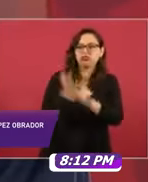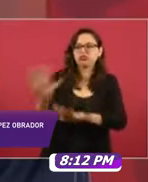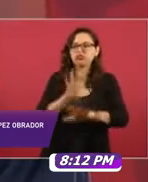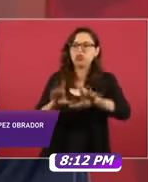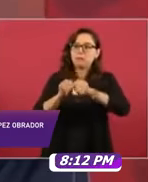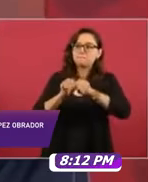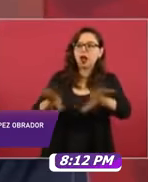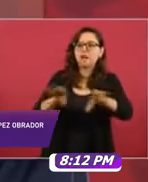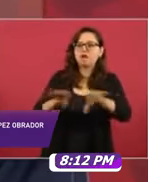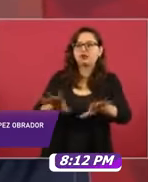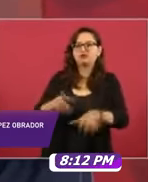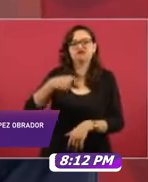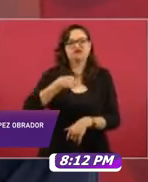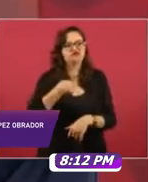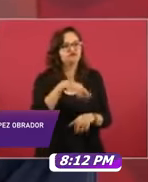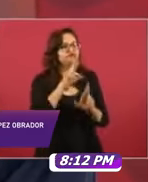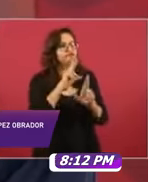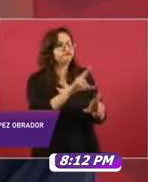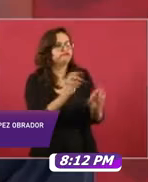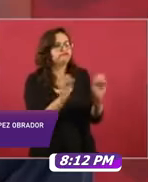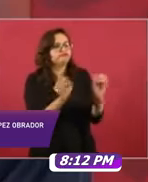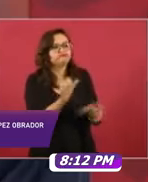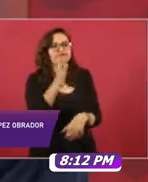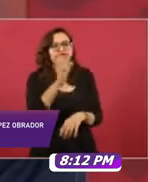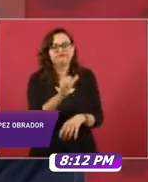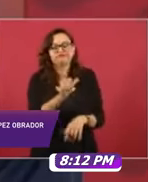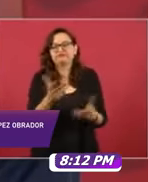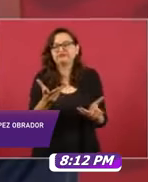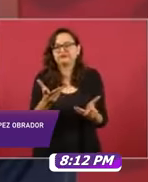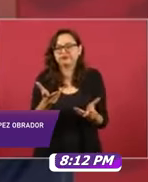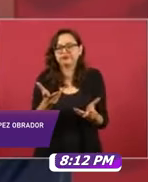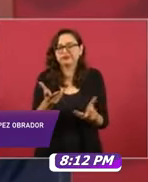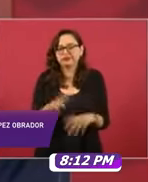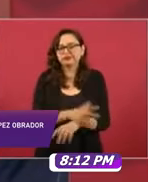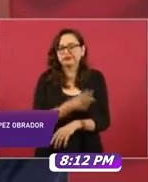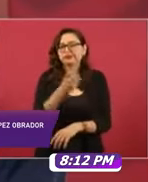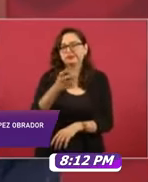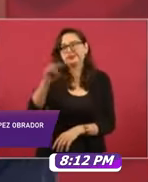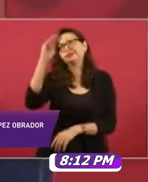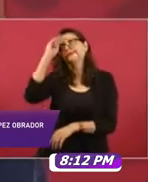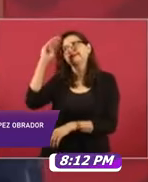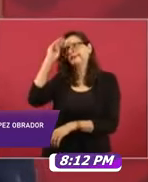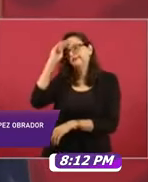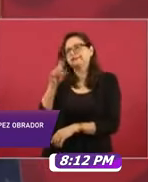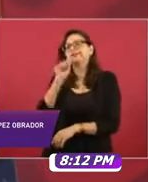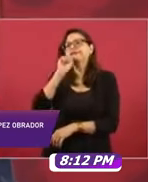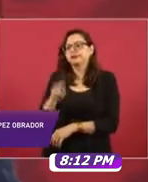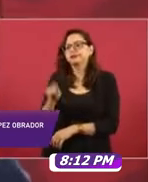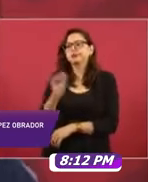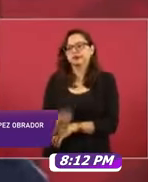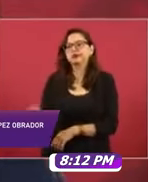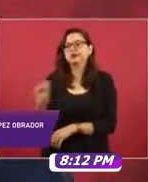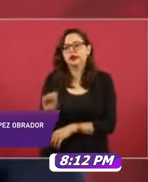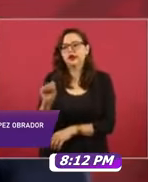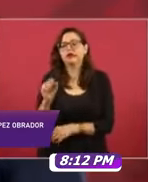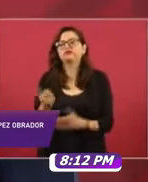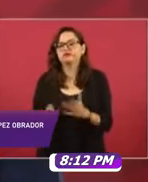e incertidumbre, así como inventar muertos. Todo esto con el propósito de levantar una campaña